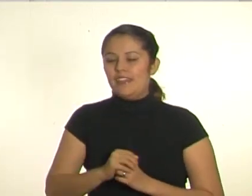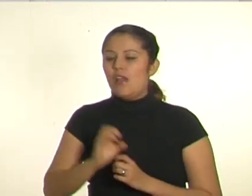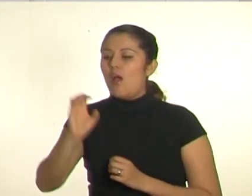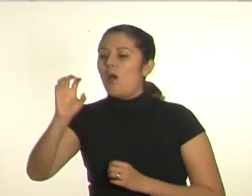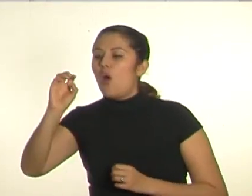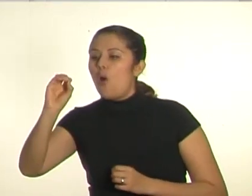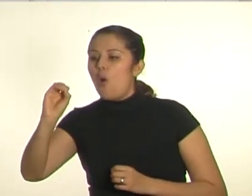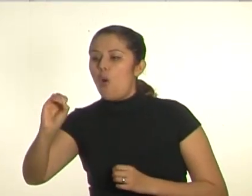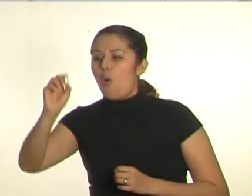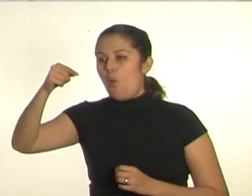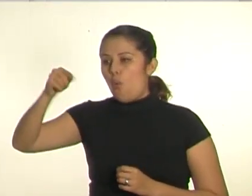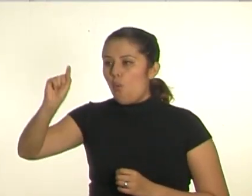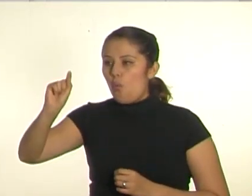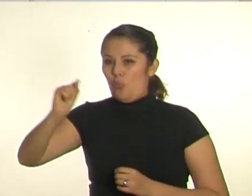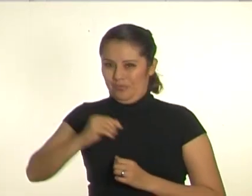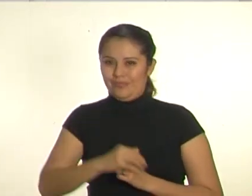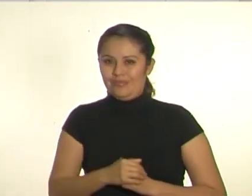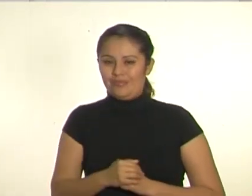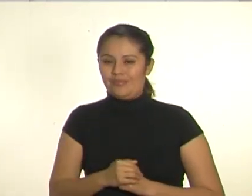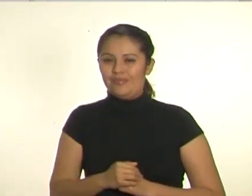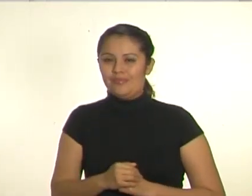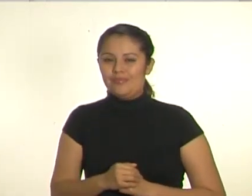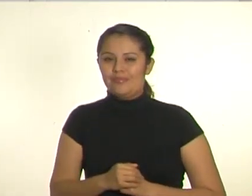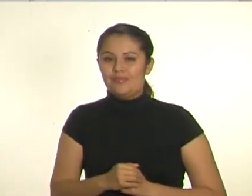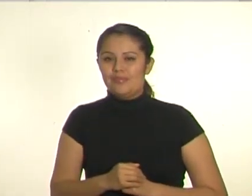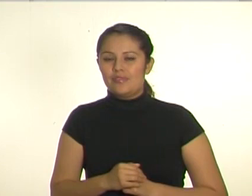la conjunción o,